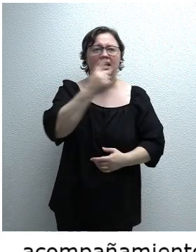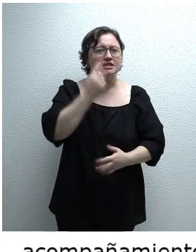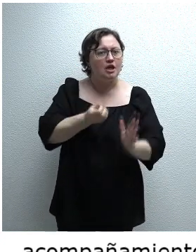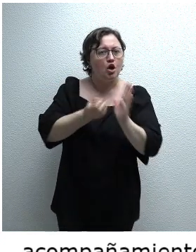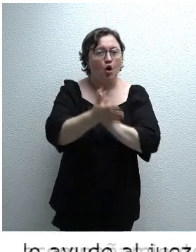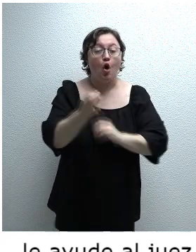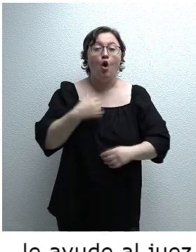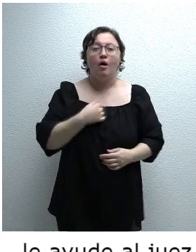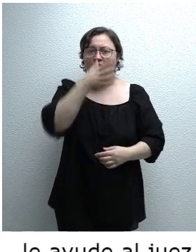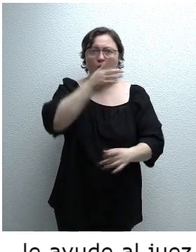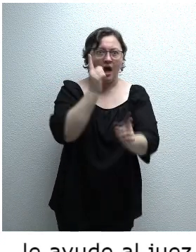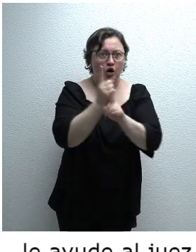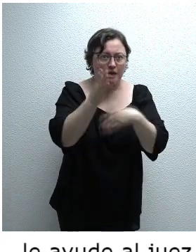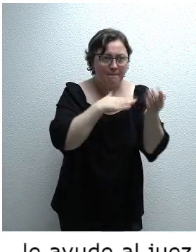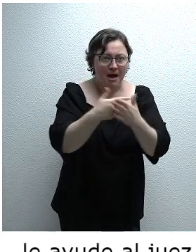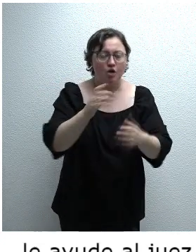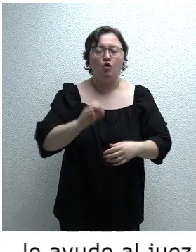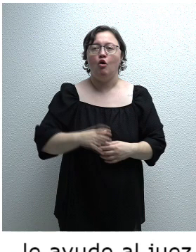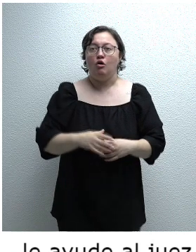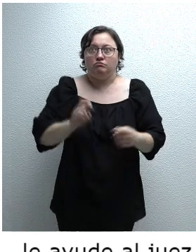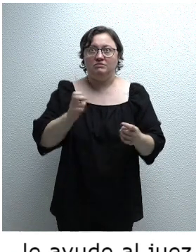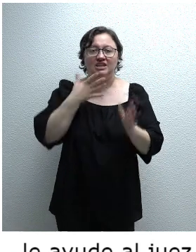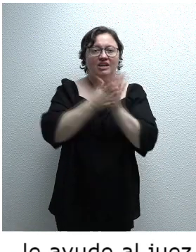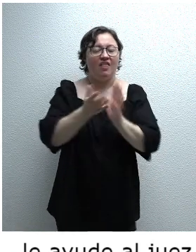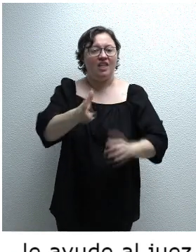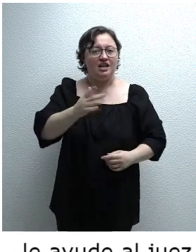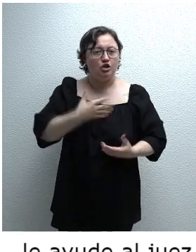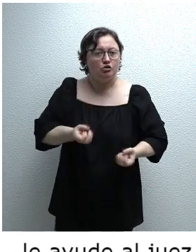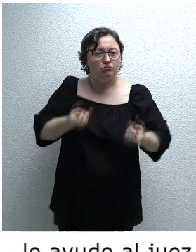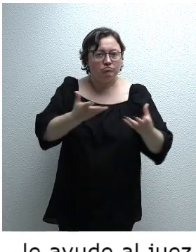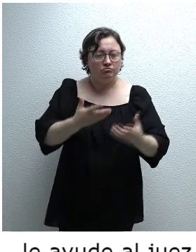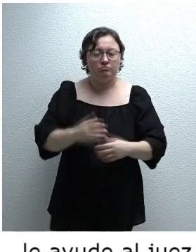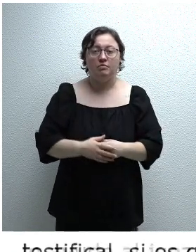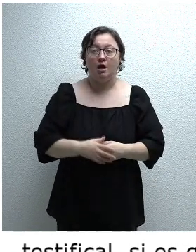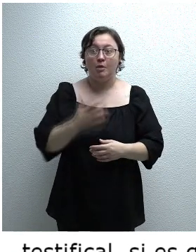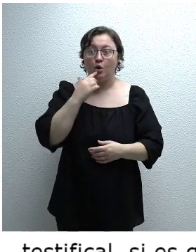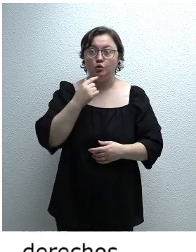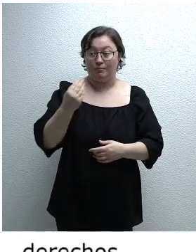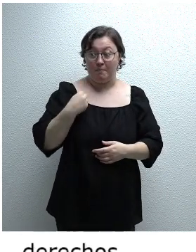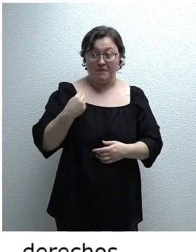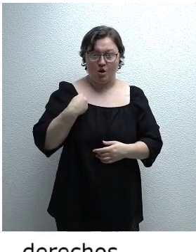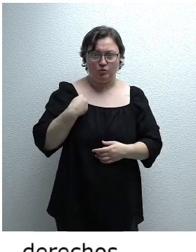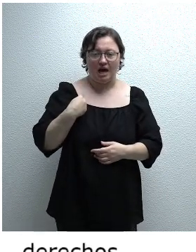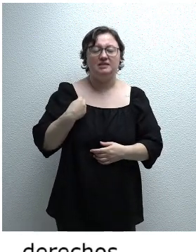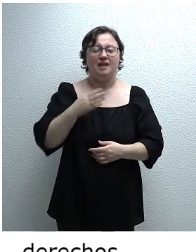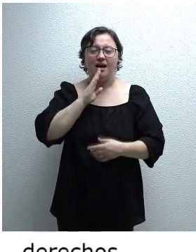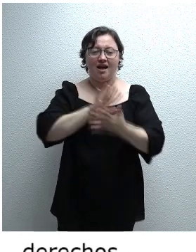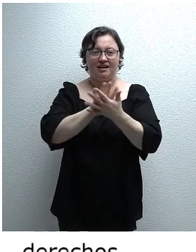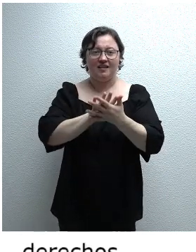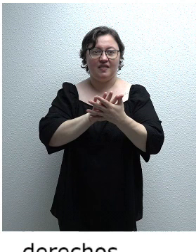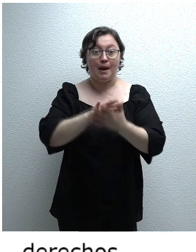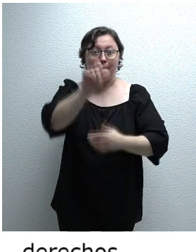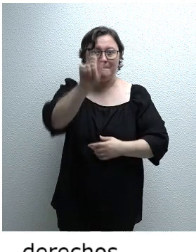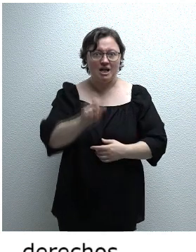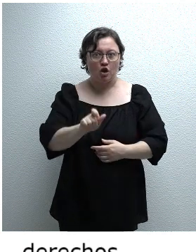es que es el demandante, para que pueda expresar y defender sus derechos. Pero como bien me preguntas, ¿qué pasa cuando la persona que tiene algo con